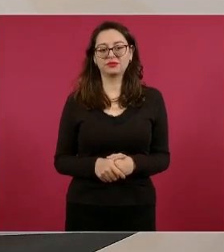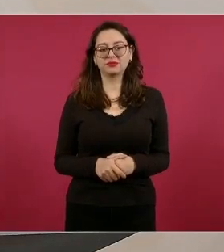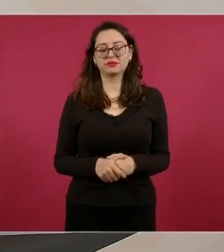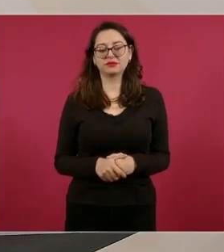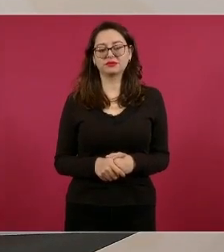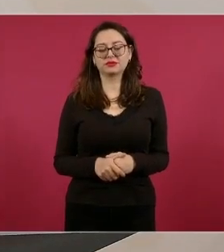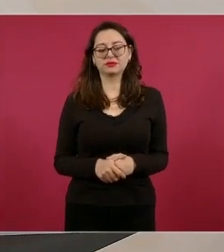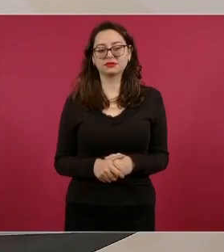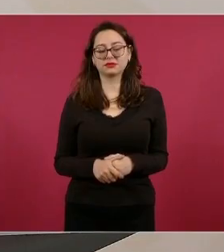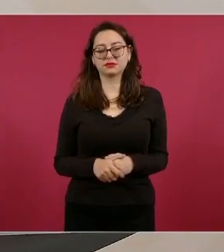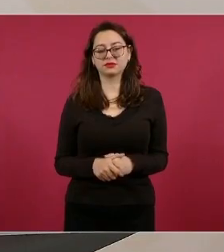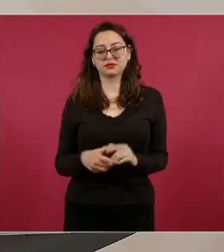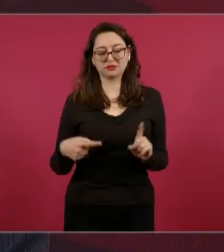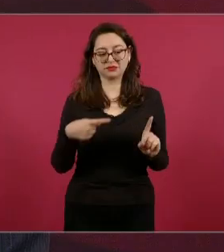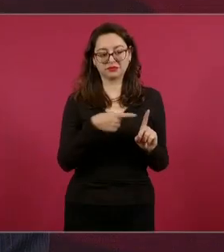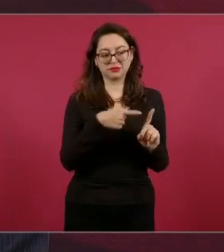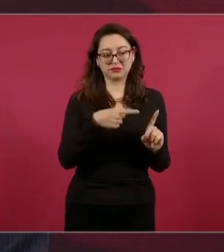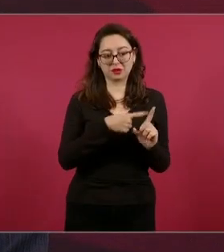y